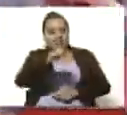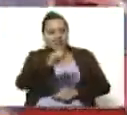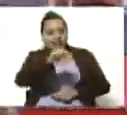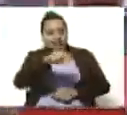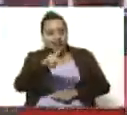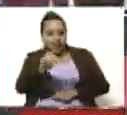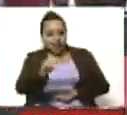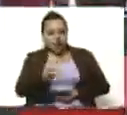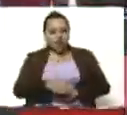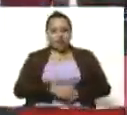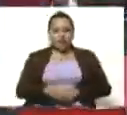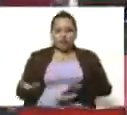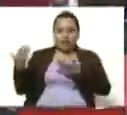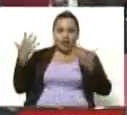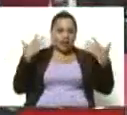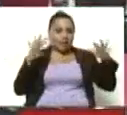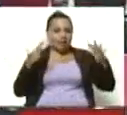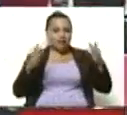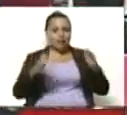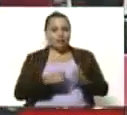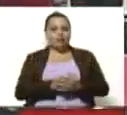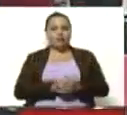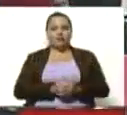Cabrera un aplauso